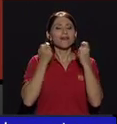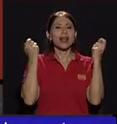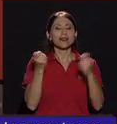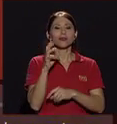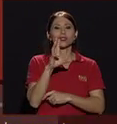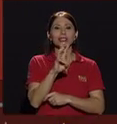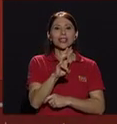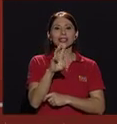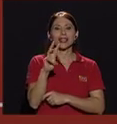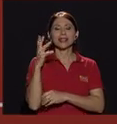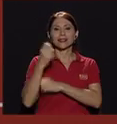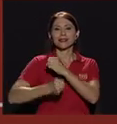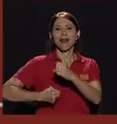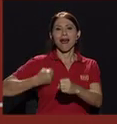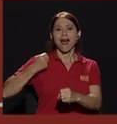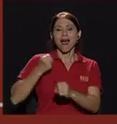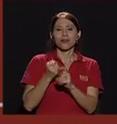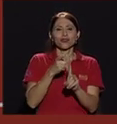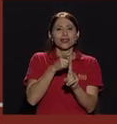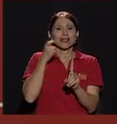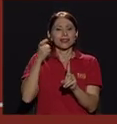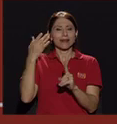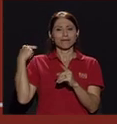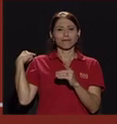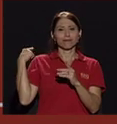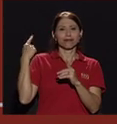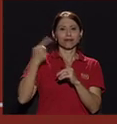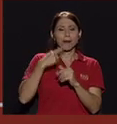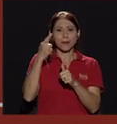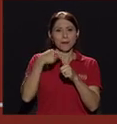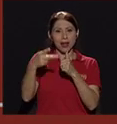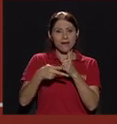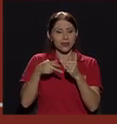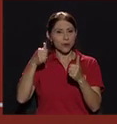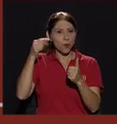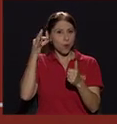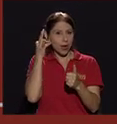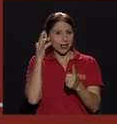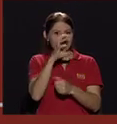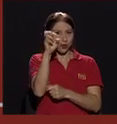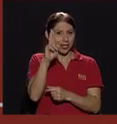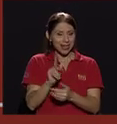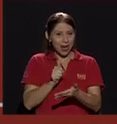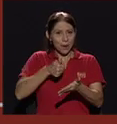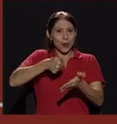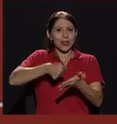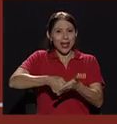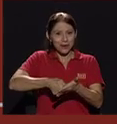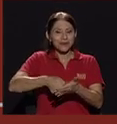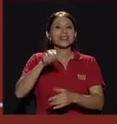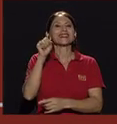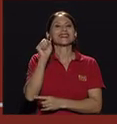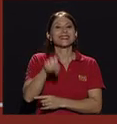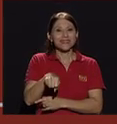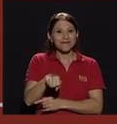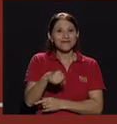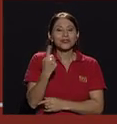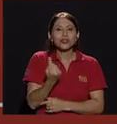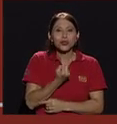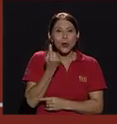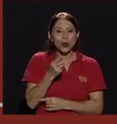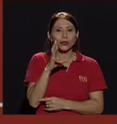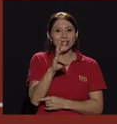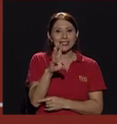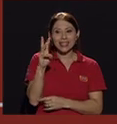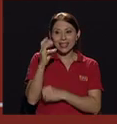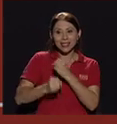número 66 de la primera vez que las mujeres votaron en Costa Rica. Sí, solo 66